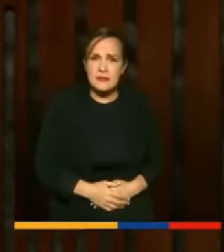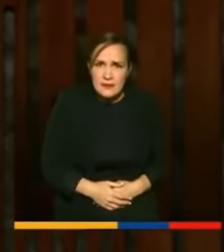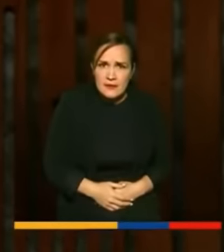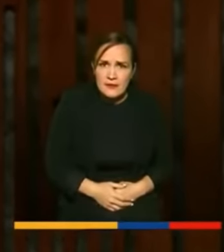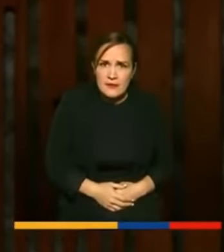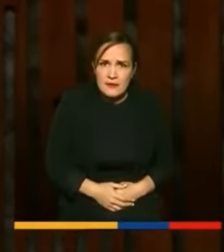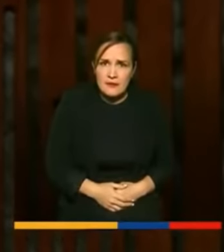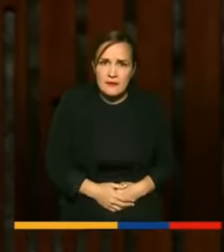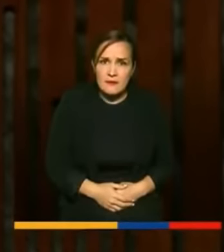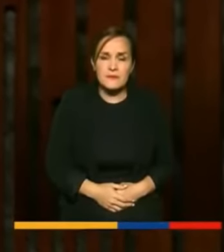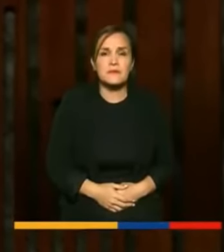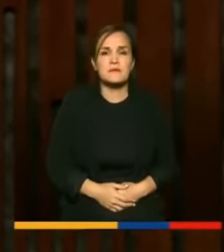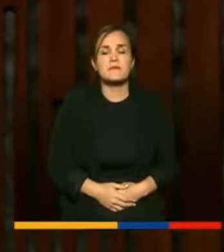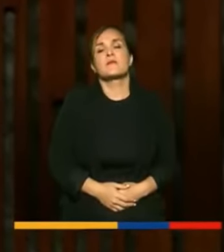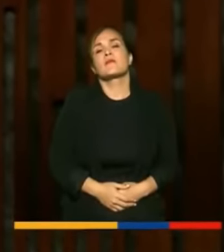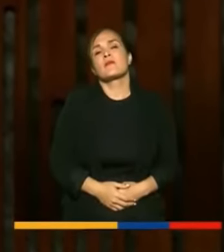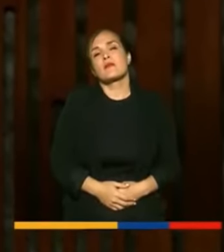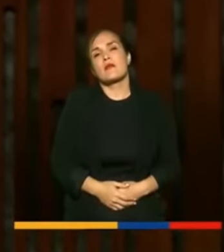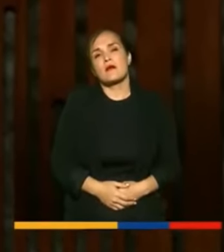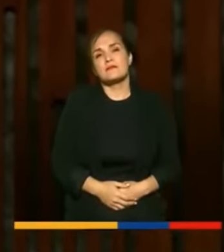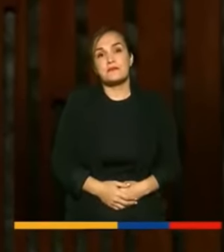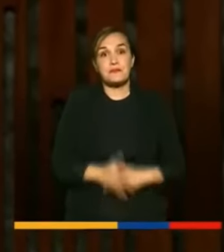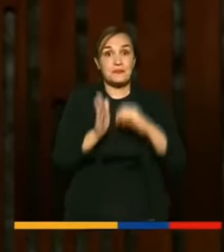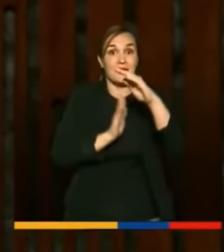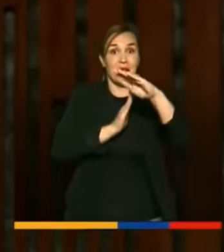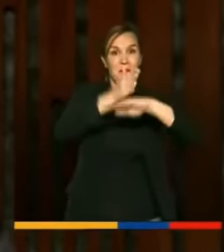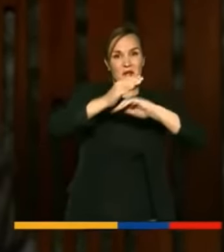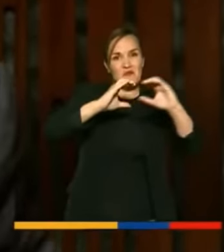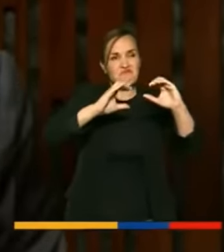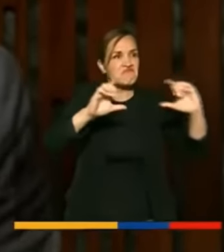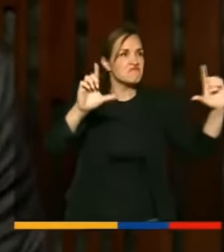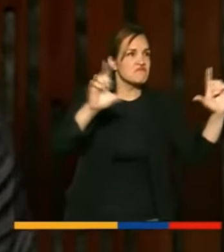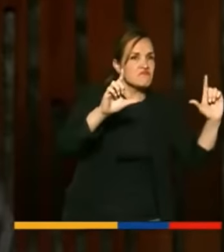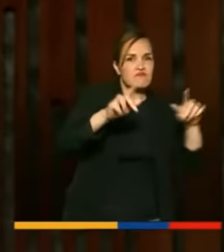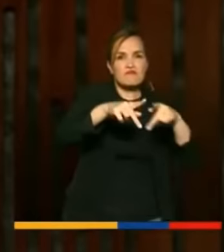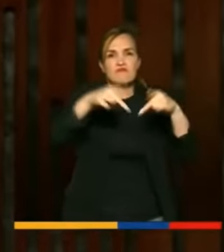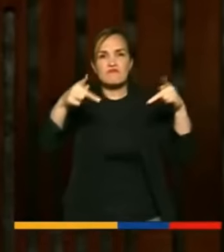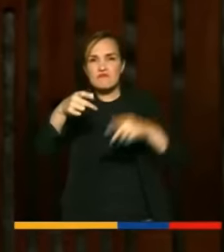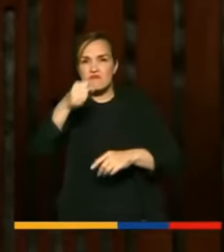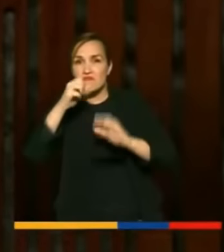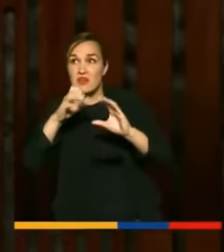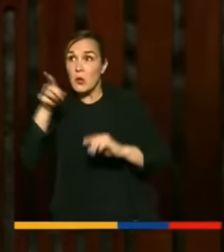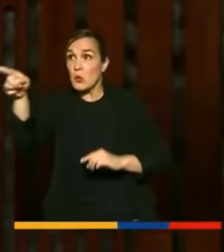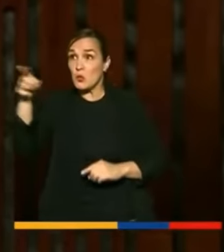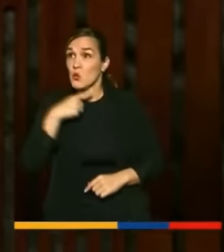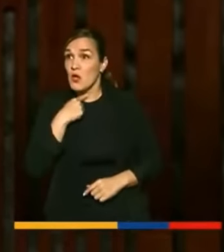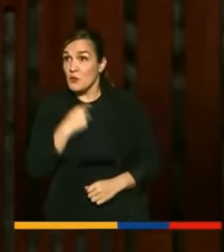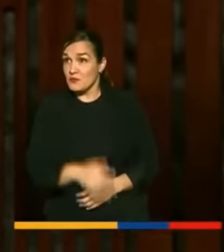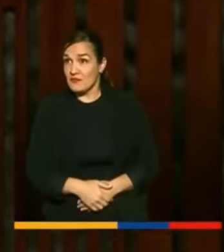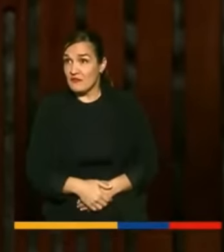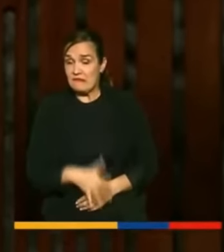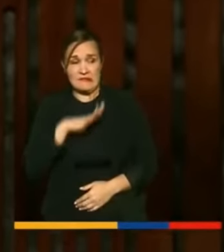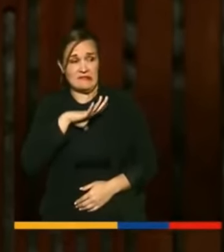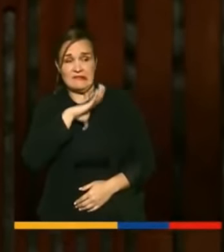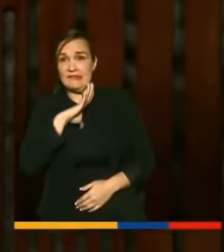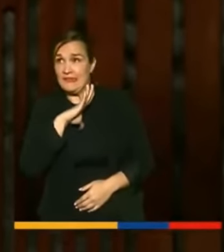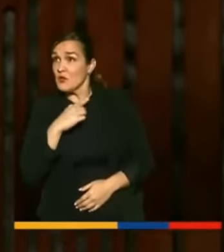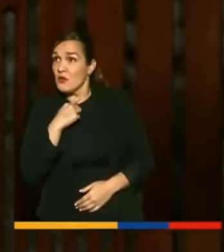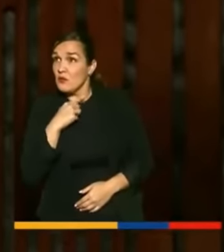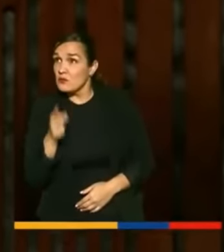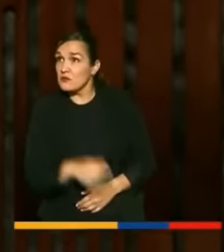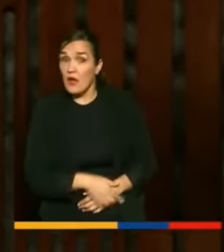Y a través de los medios de comunicación, esos que tanto le molestan, que cumplen su